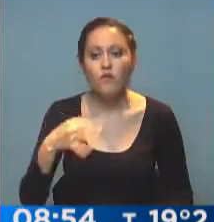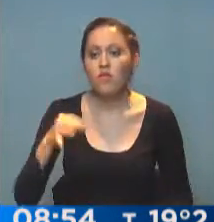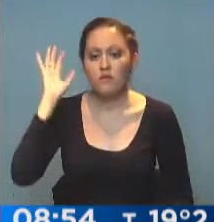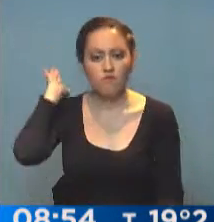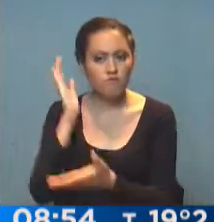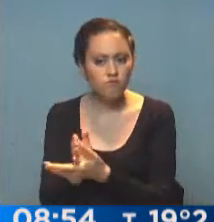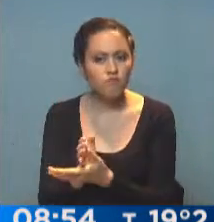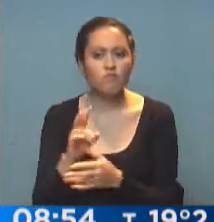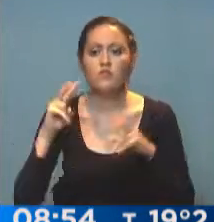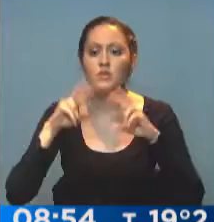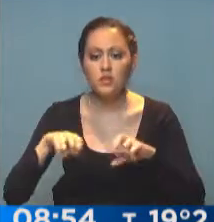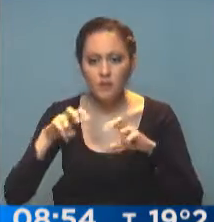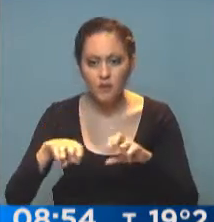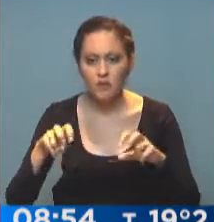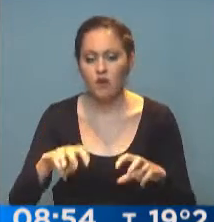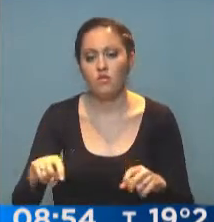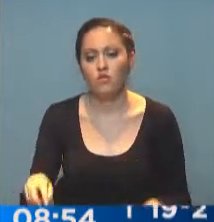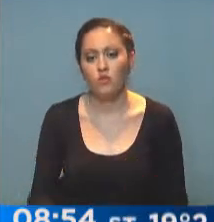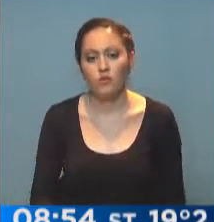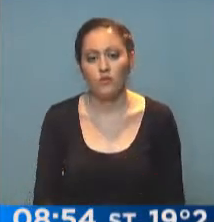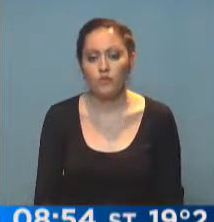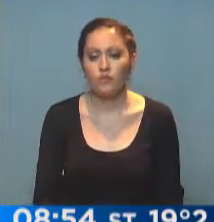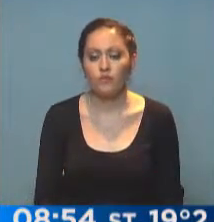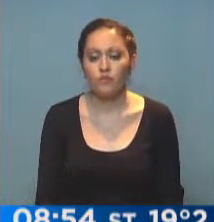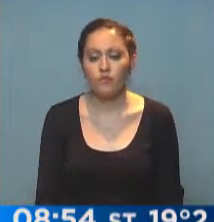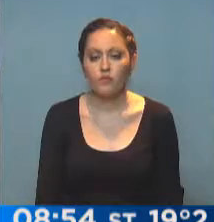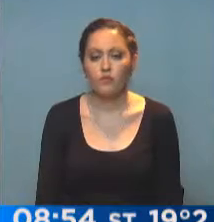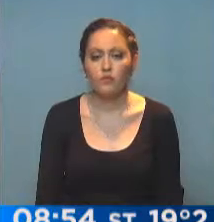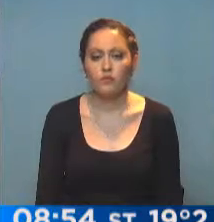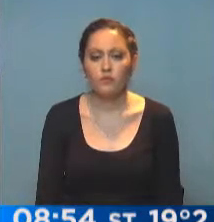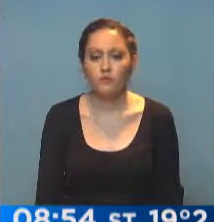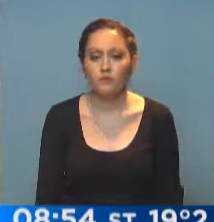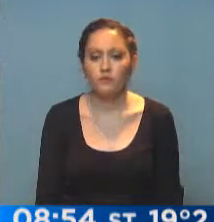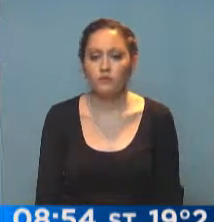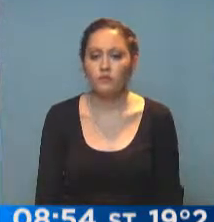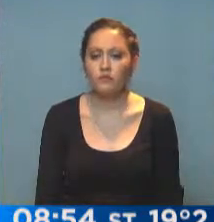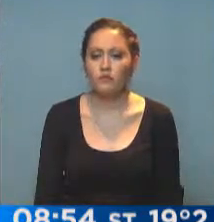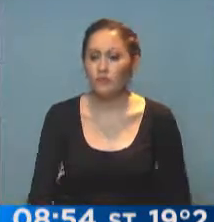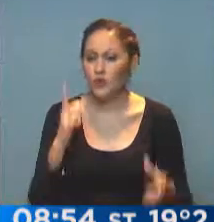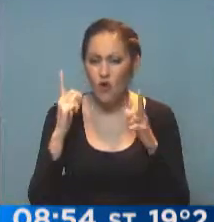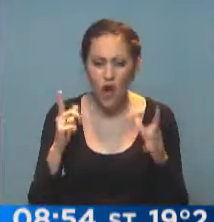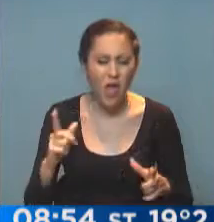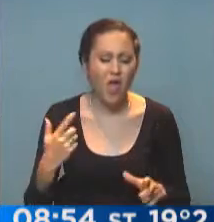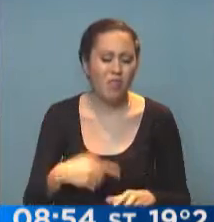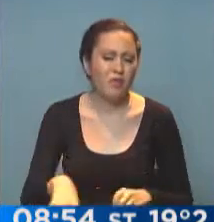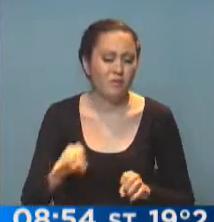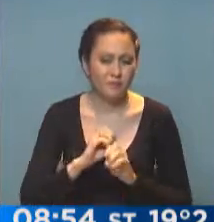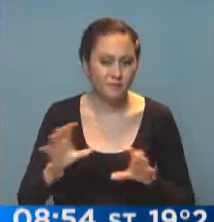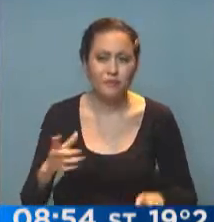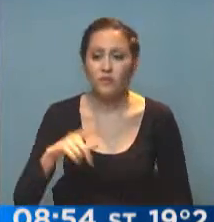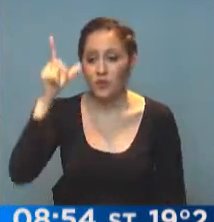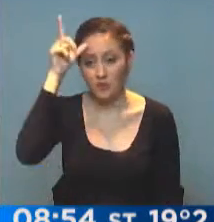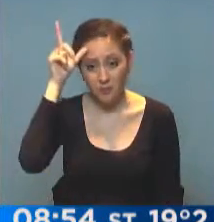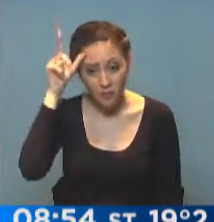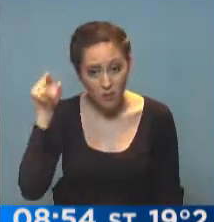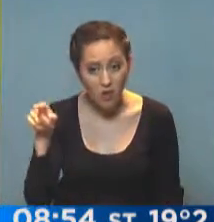en la investigación, la carátula justamente de la investigación. Violento, ilegítimo de la Policía